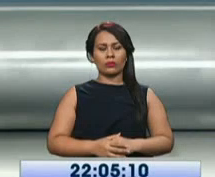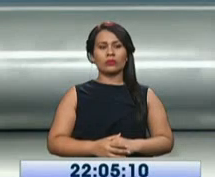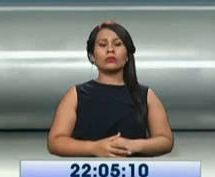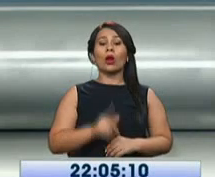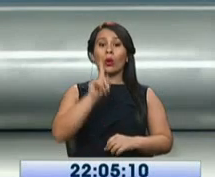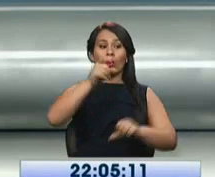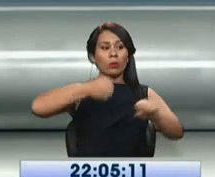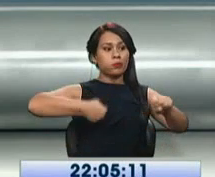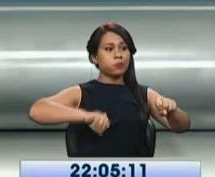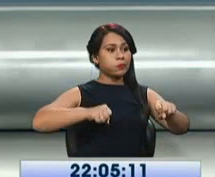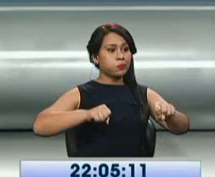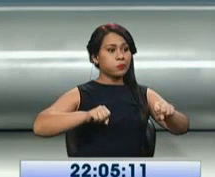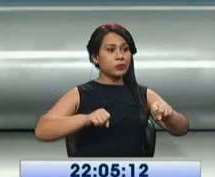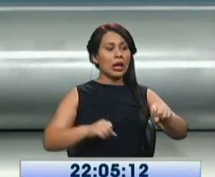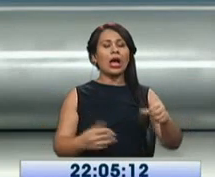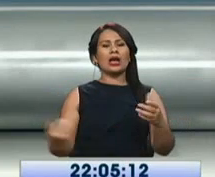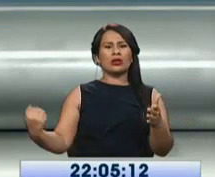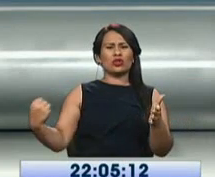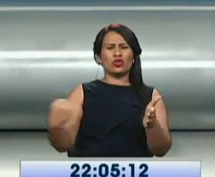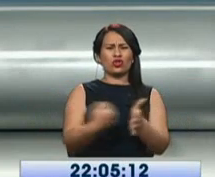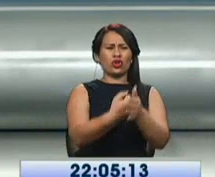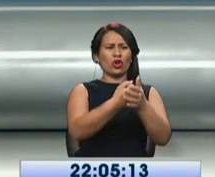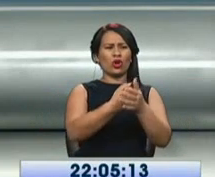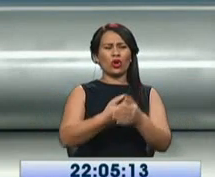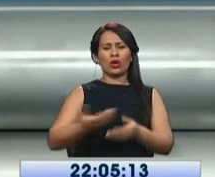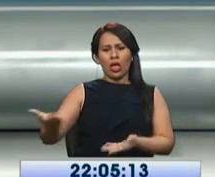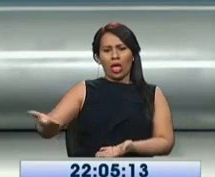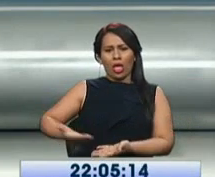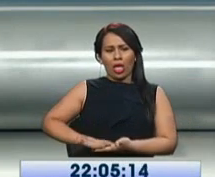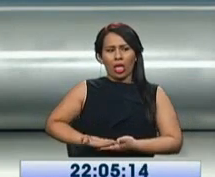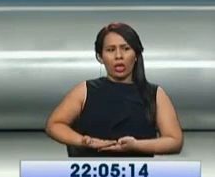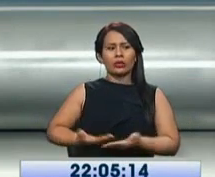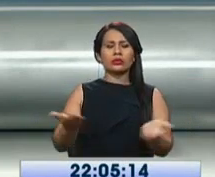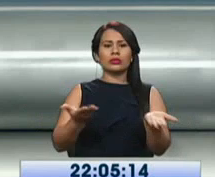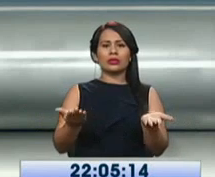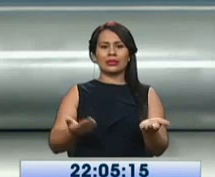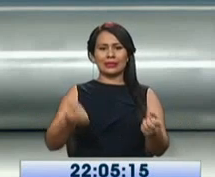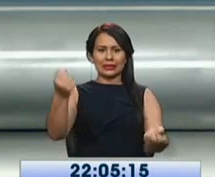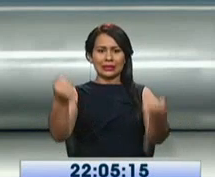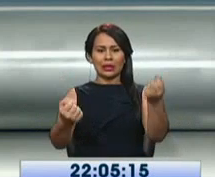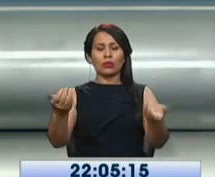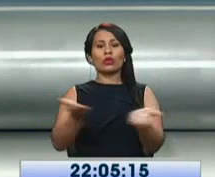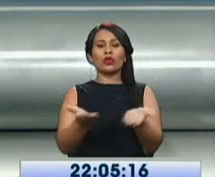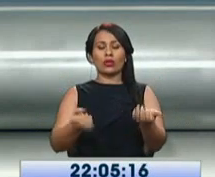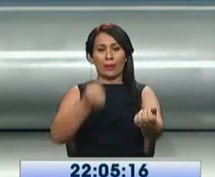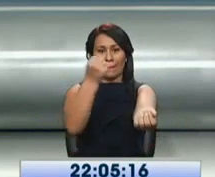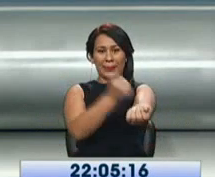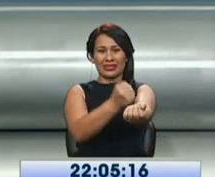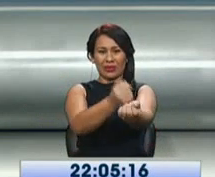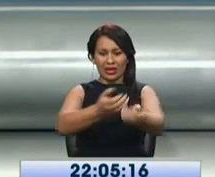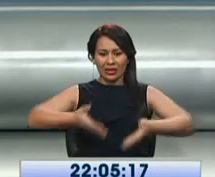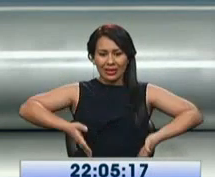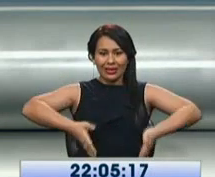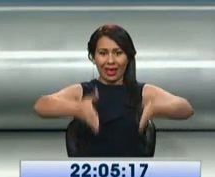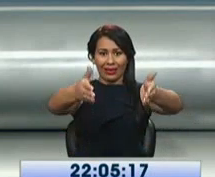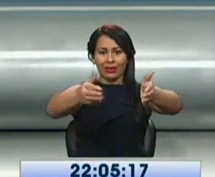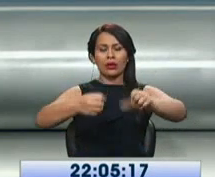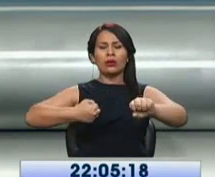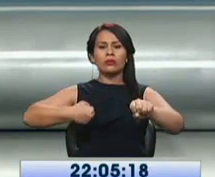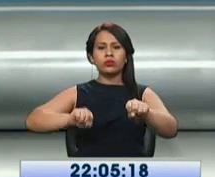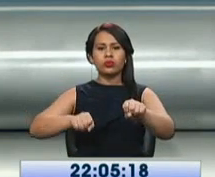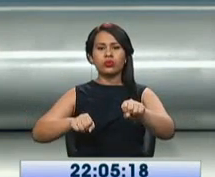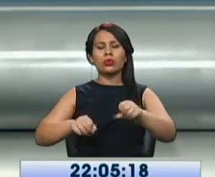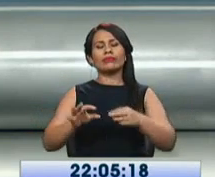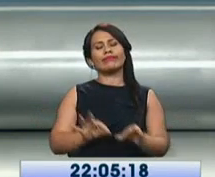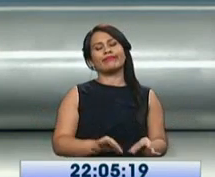Un motociclista resultó herido tras colisionar con una plataforma en un tramo de la vía terminal terrestre Pascuales al norte de Guayaquil. Fue trasladado